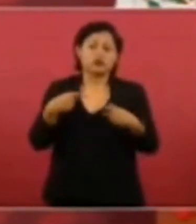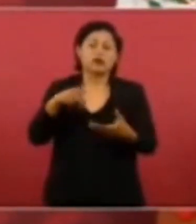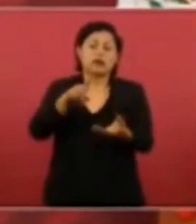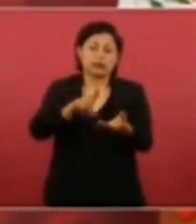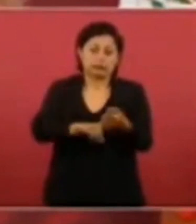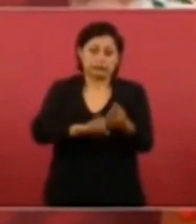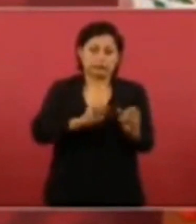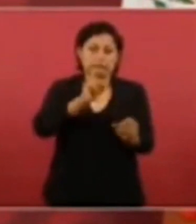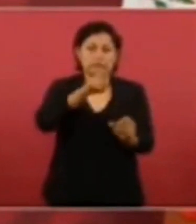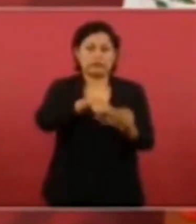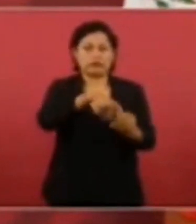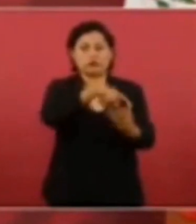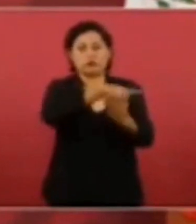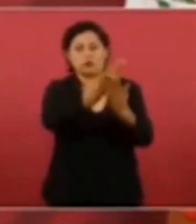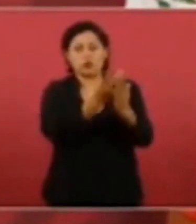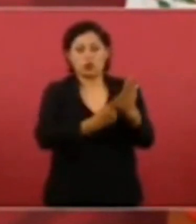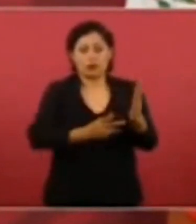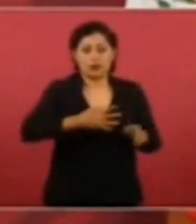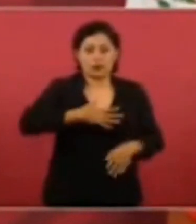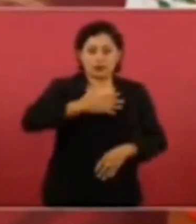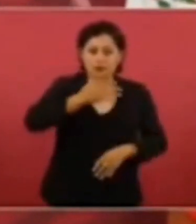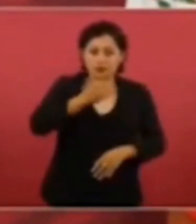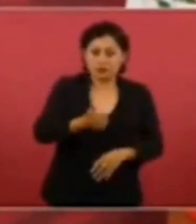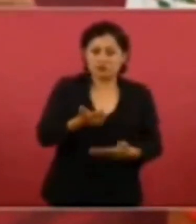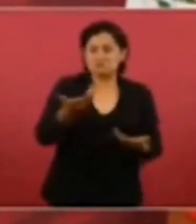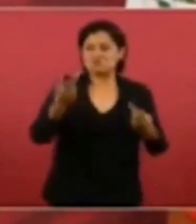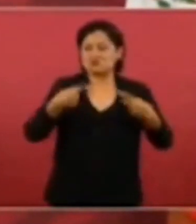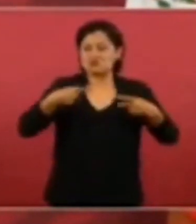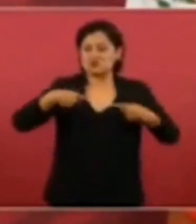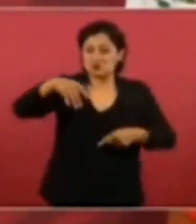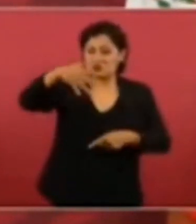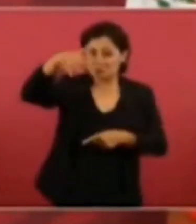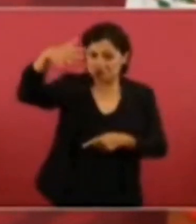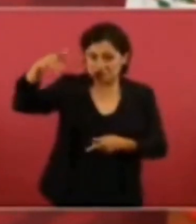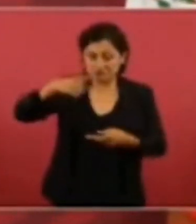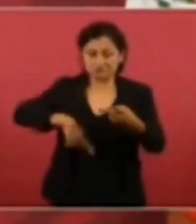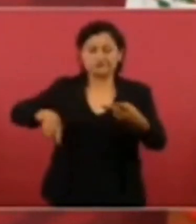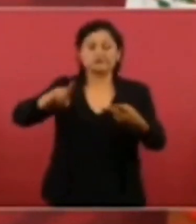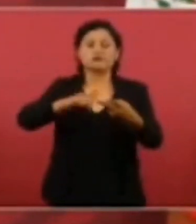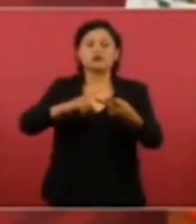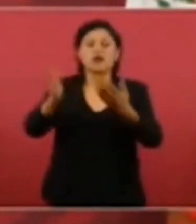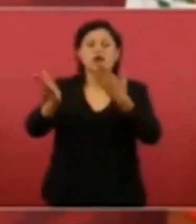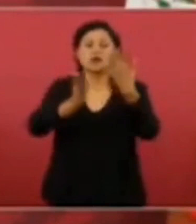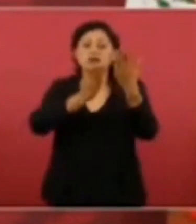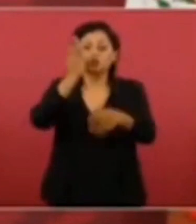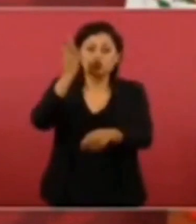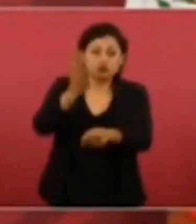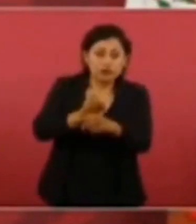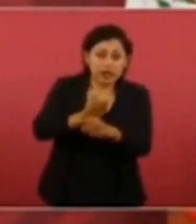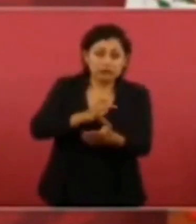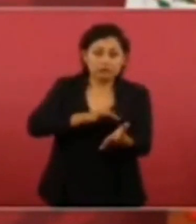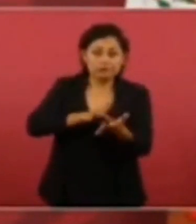de bienestar, adultos mayores, becarios,